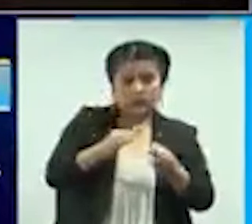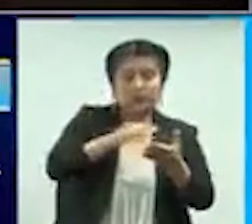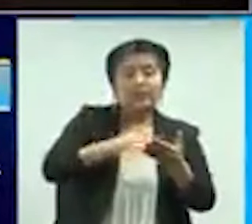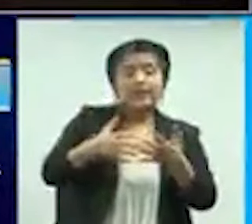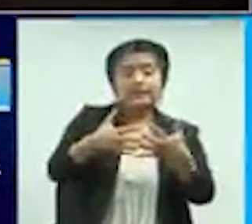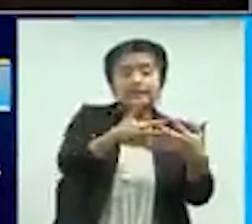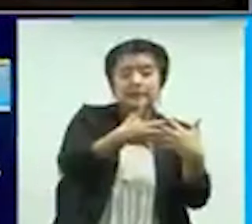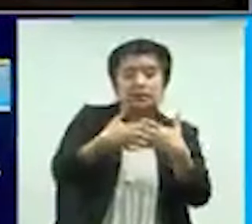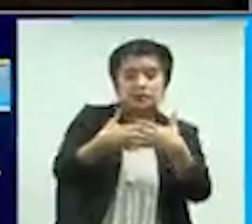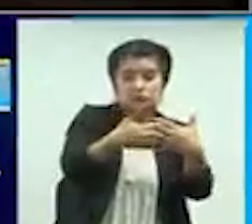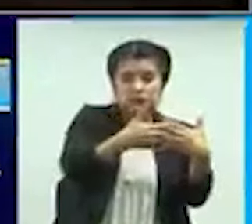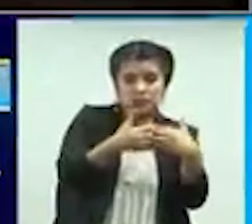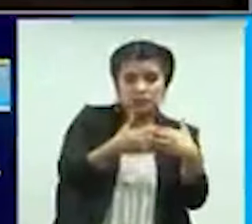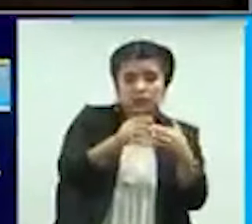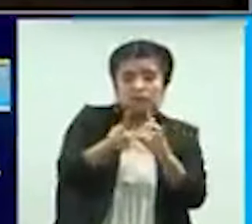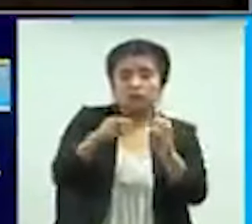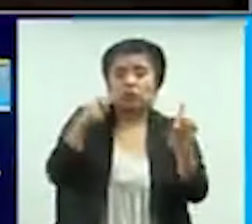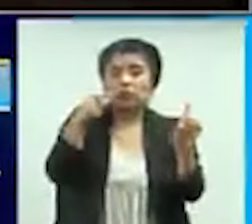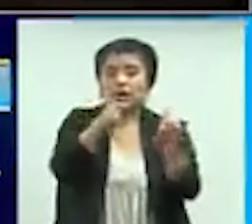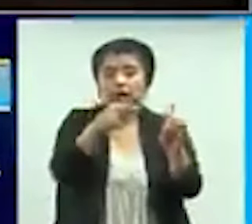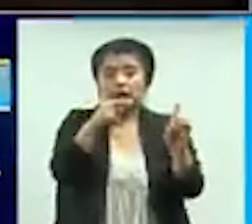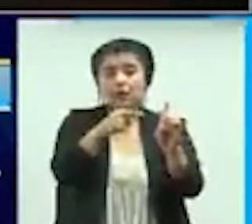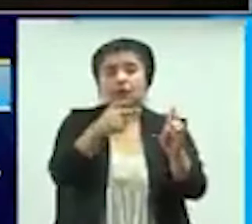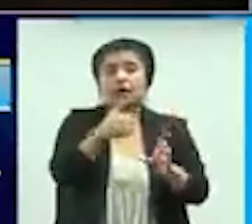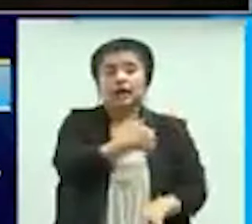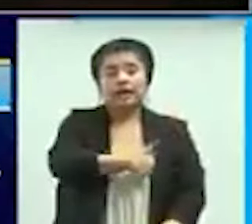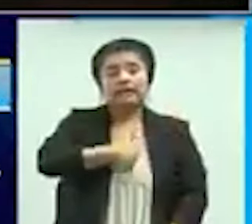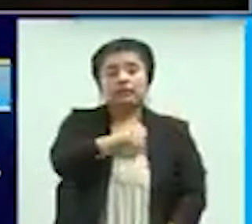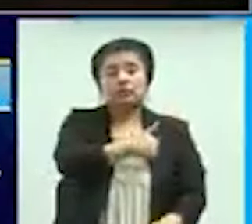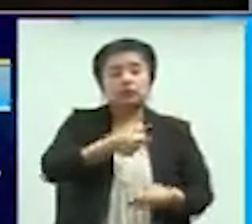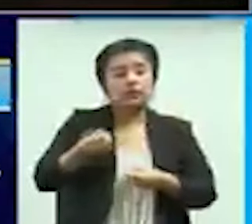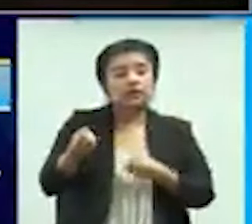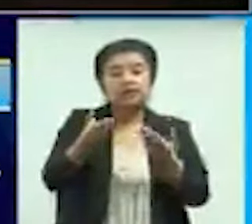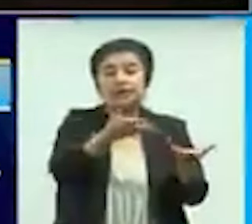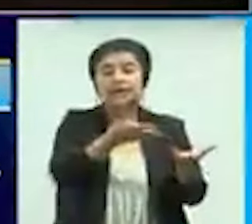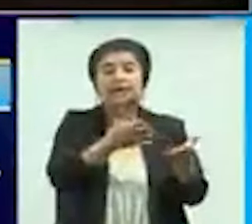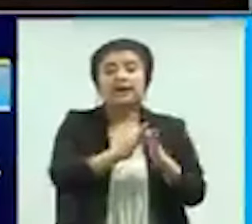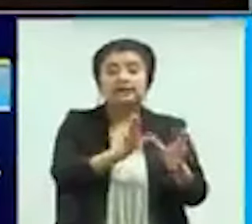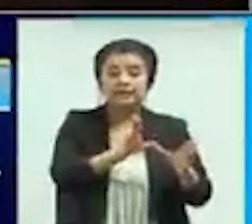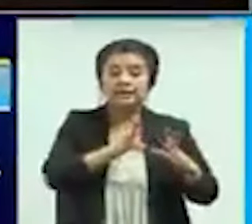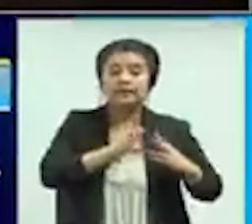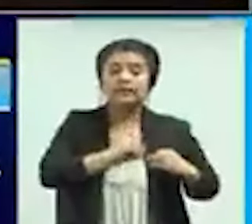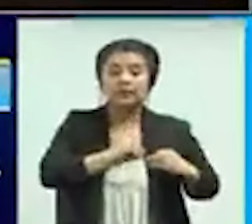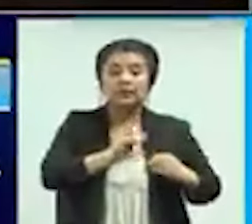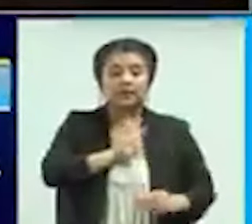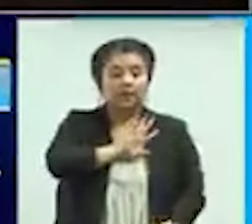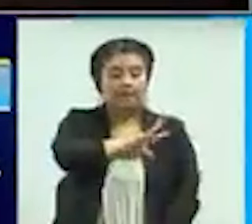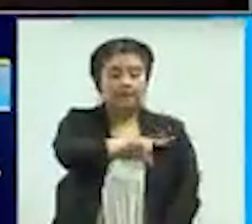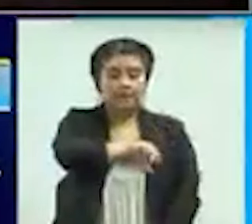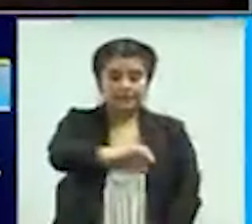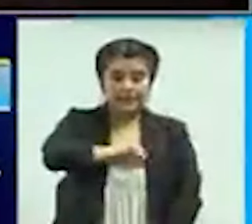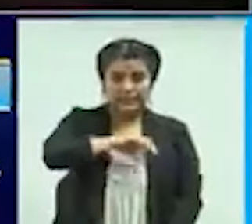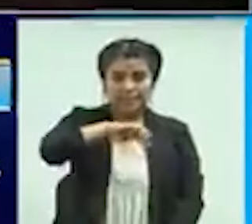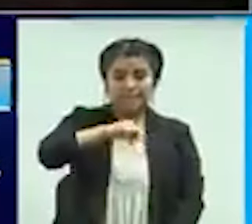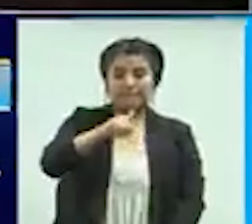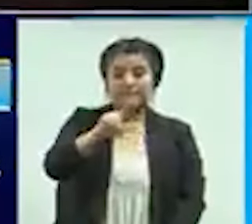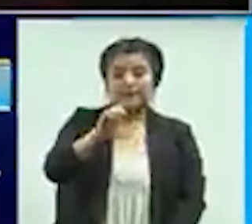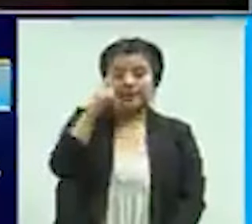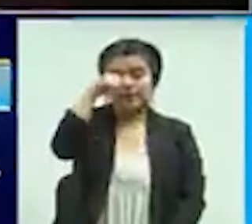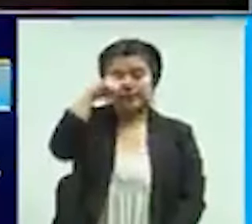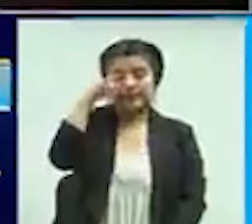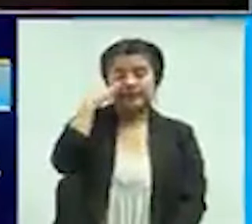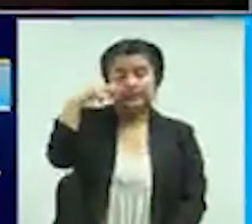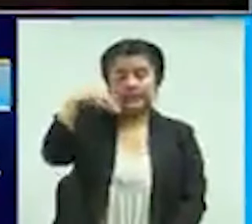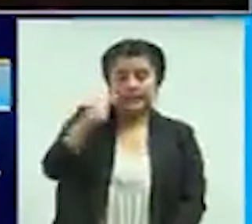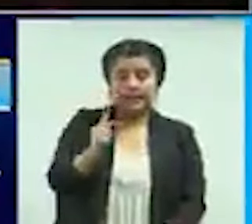de América en relación a la postura de habilitar la admisión de Palestina como miembro de pleno derecho ante la